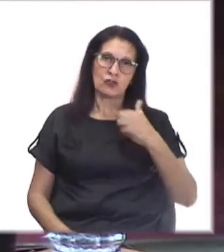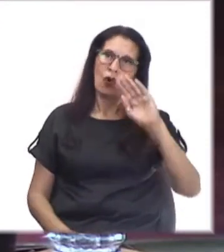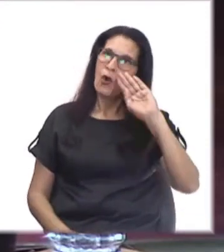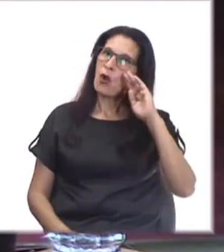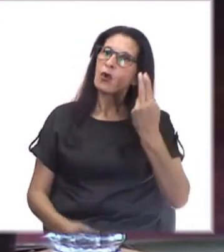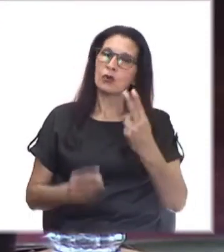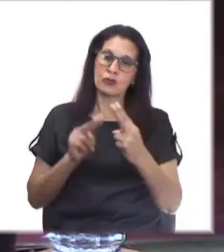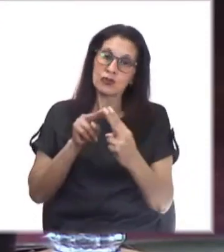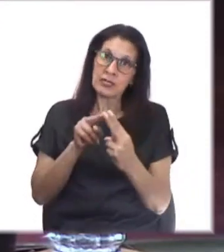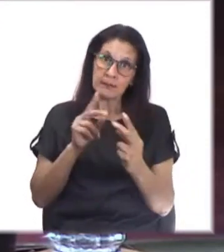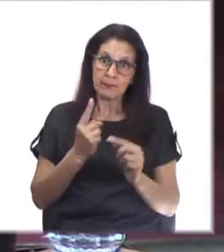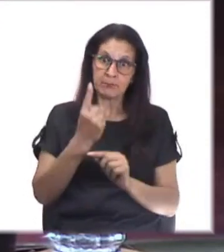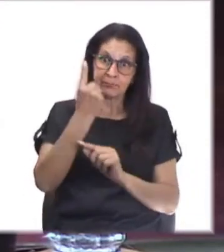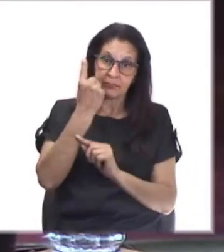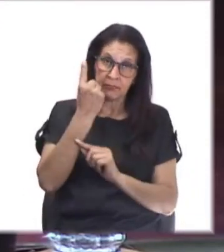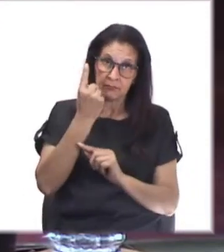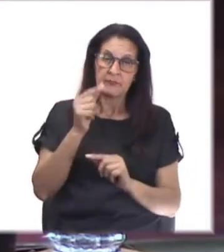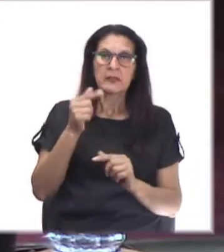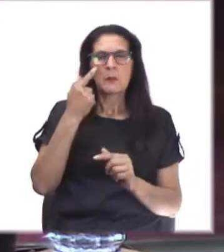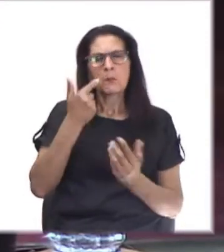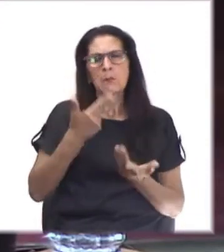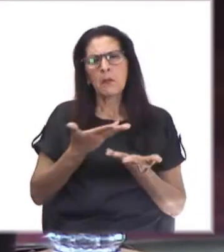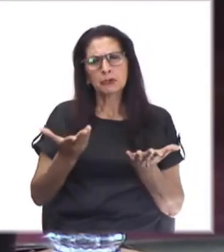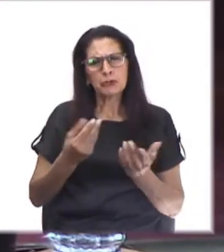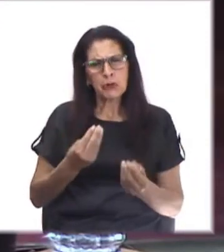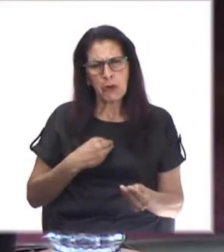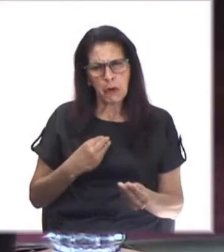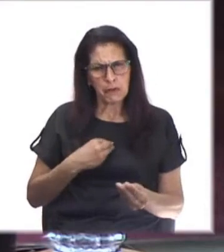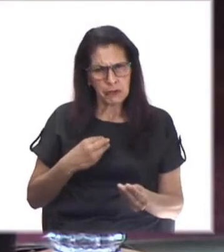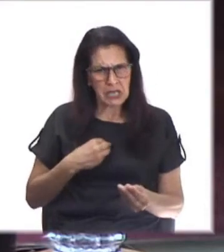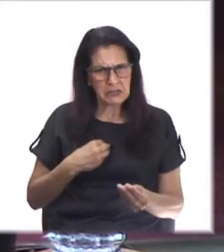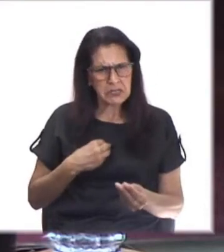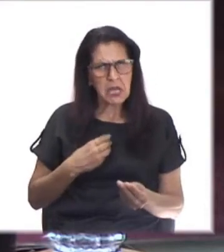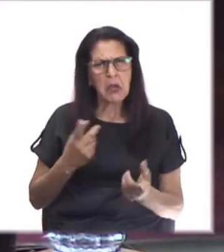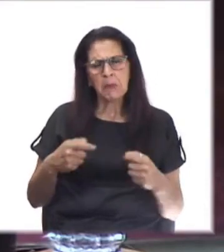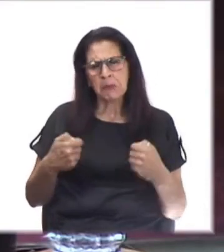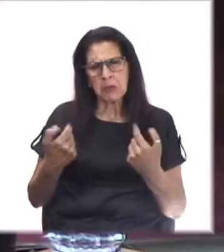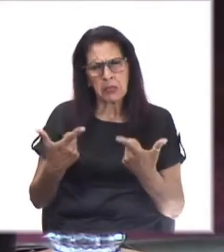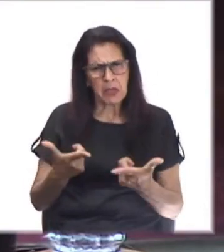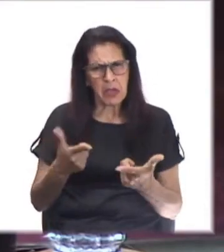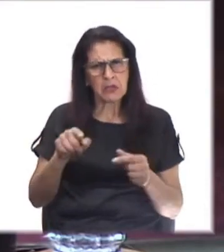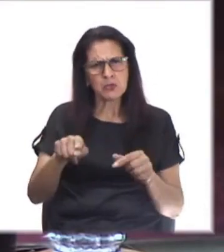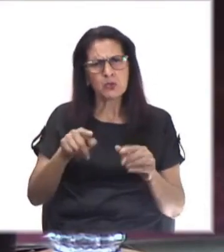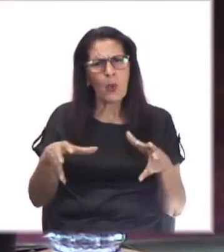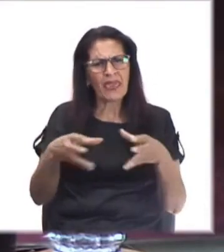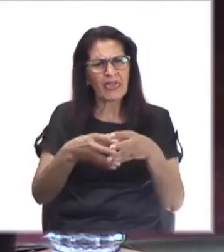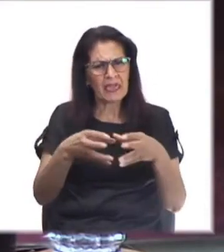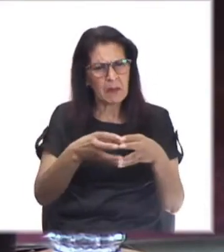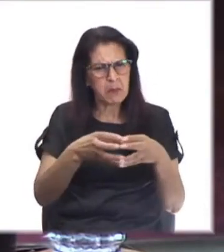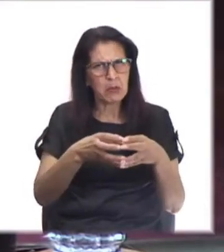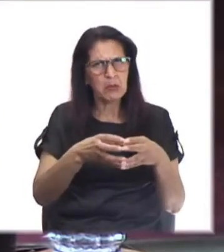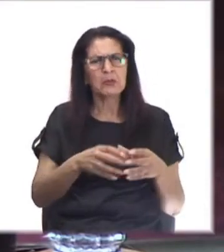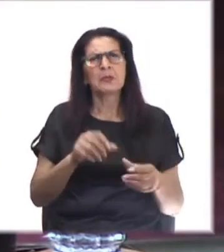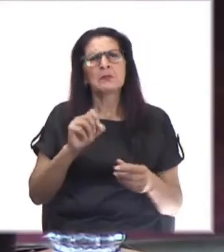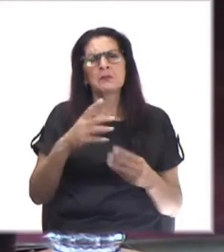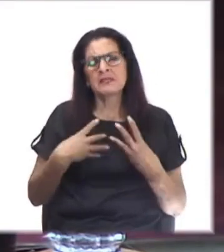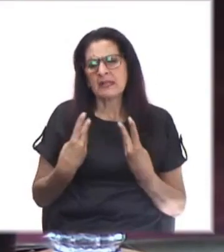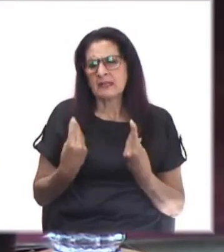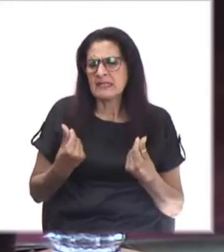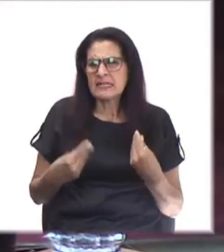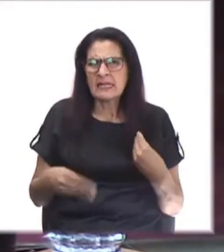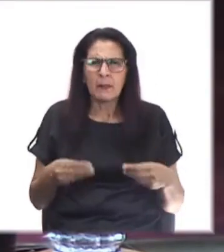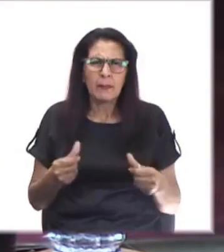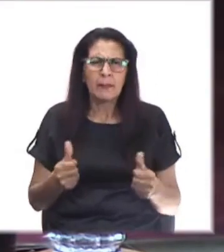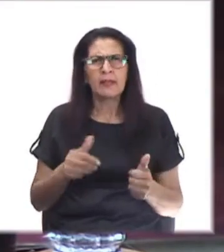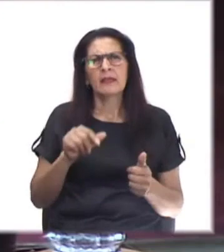profundamente. Conocí y me mostró la confianza que Tabaré depositaba en sus equipos, su inmensa sensibilidad por los que